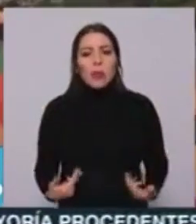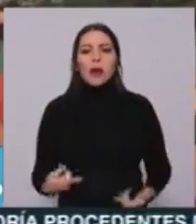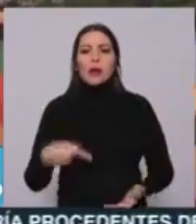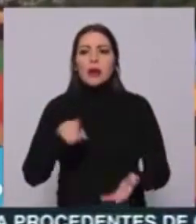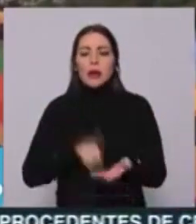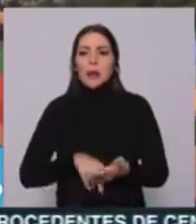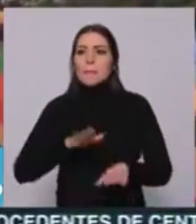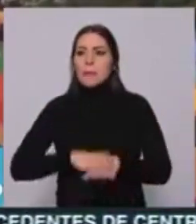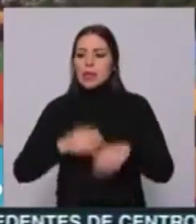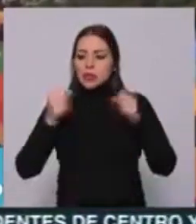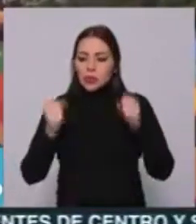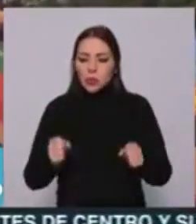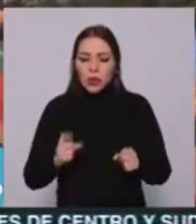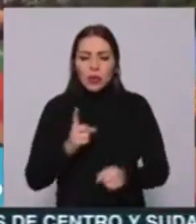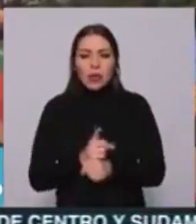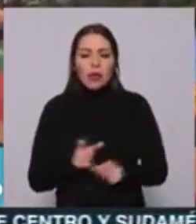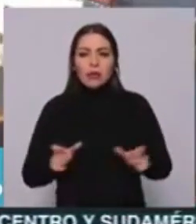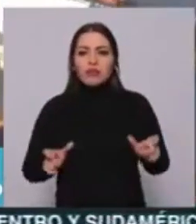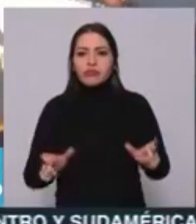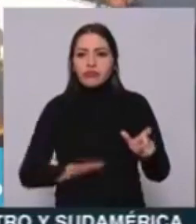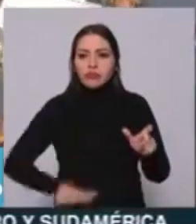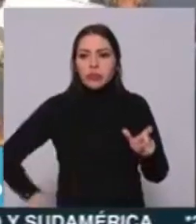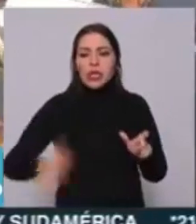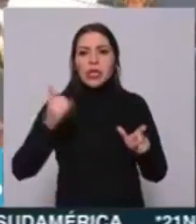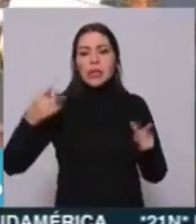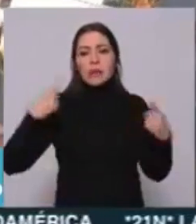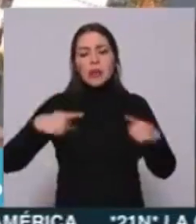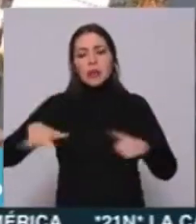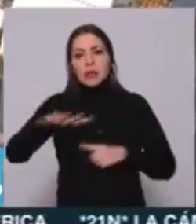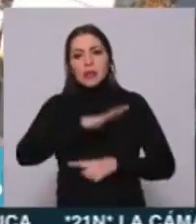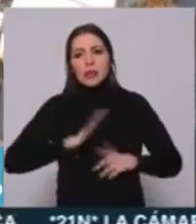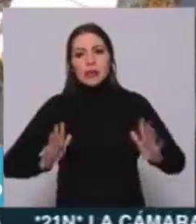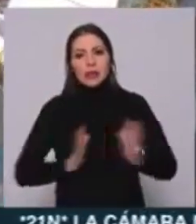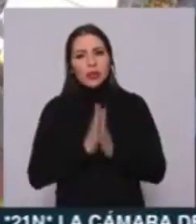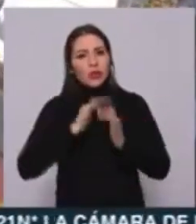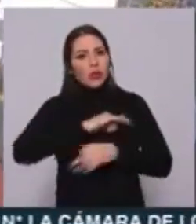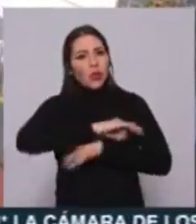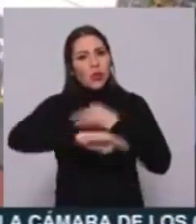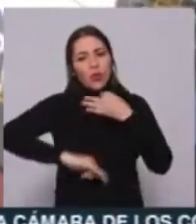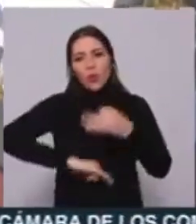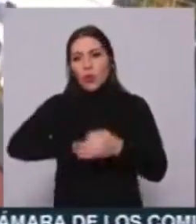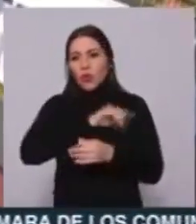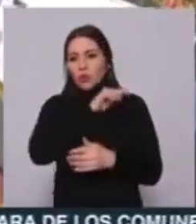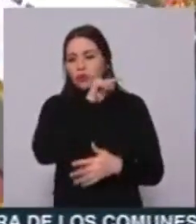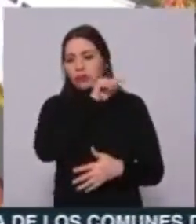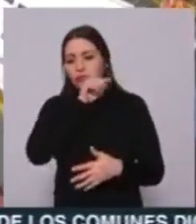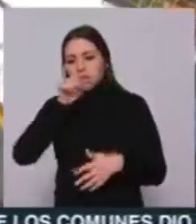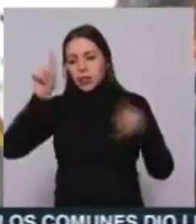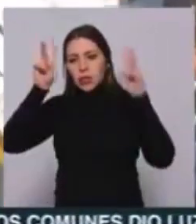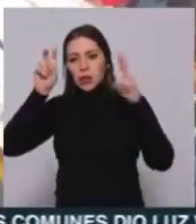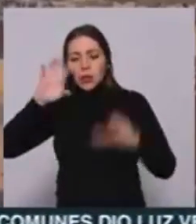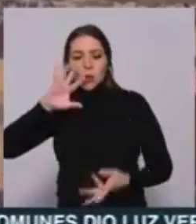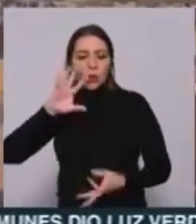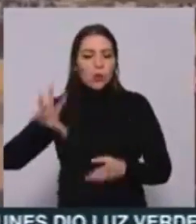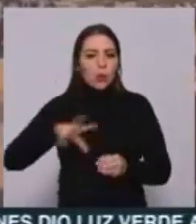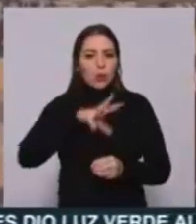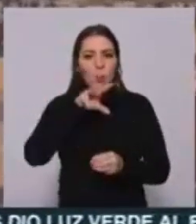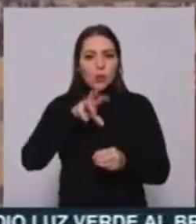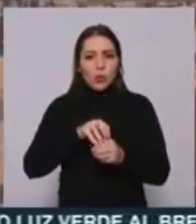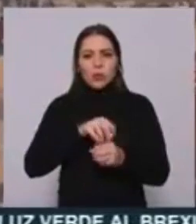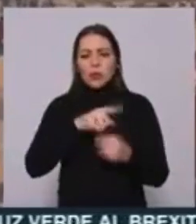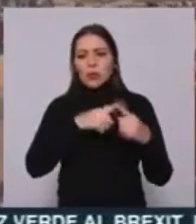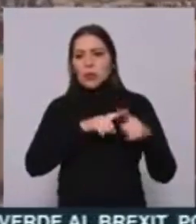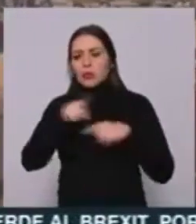pero hacerlo todo en conjunto, llegar a una agenda positiva de acuerdos mínimos en el hemisferio es